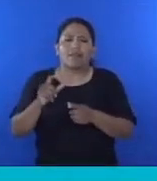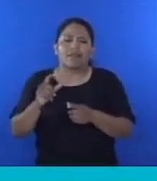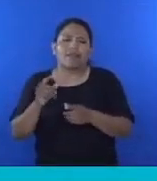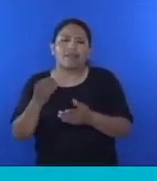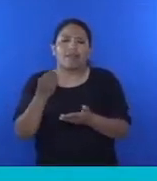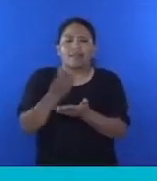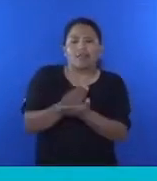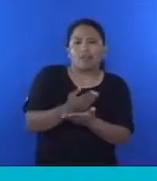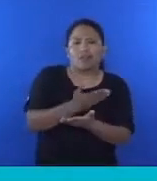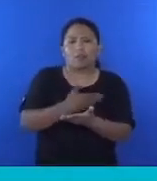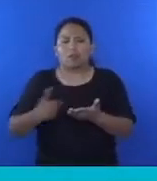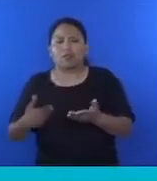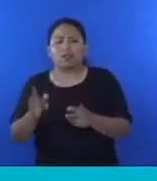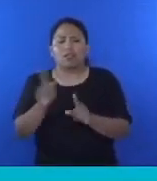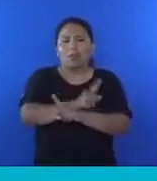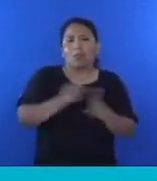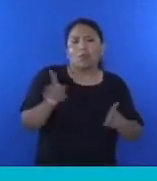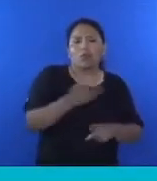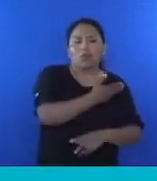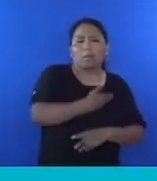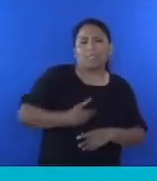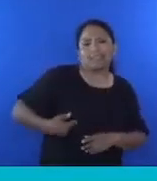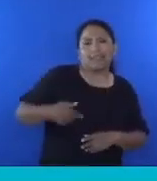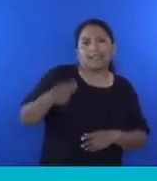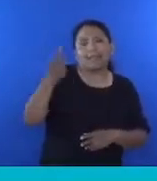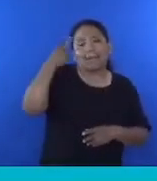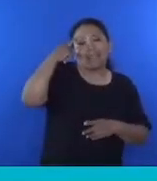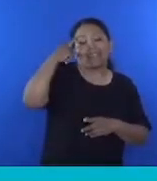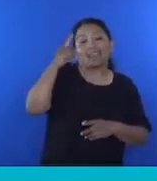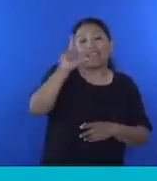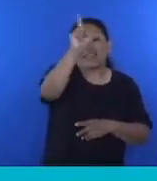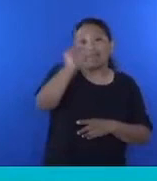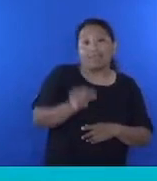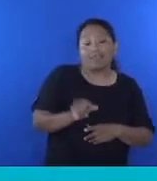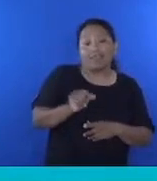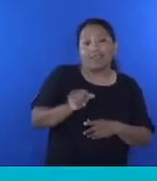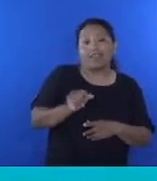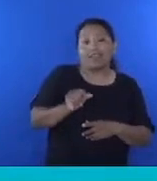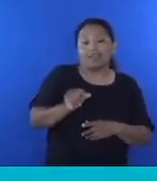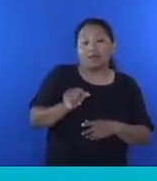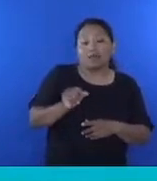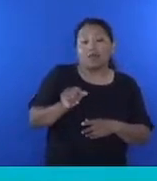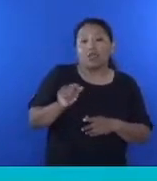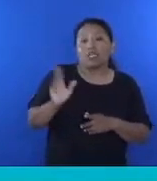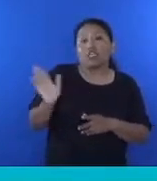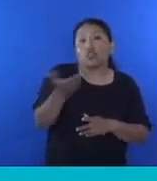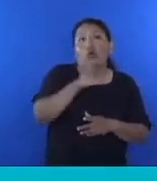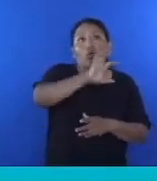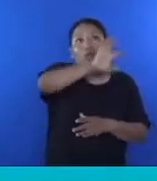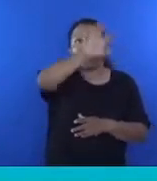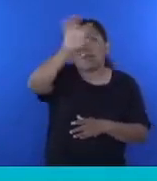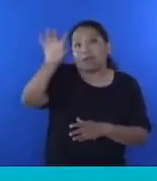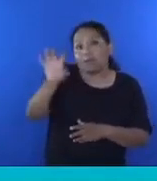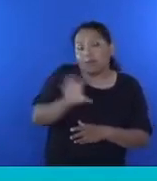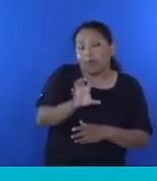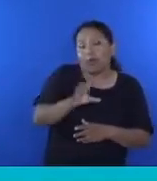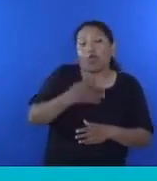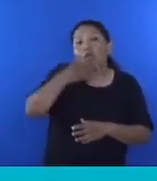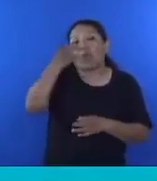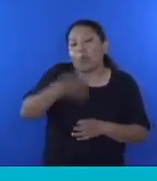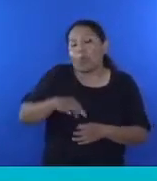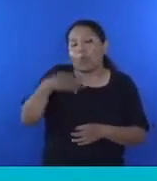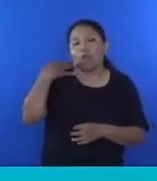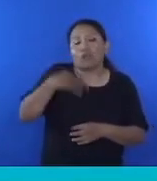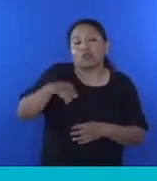presidente, ni de un presidente que cree que el federalismo es que todas las provincias cumplan con